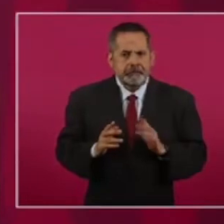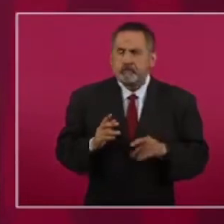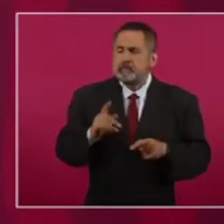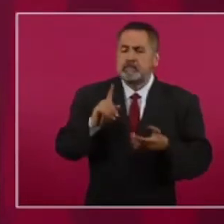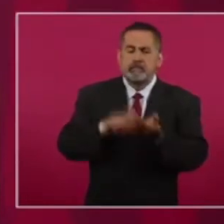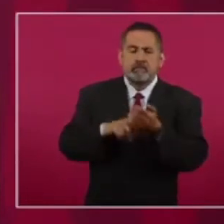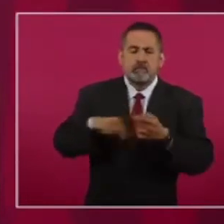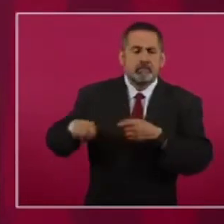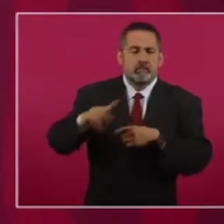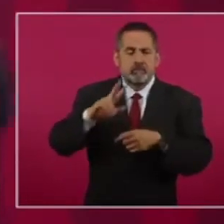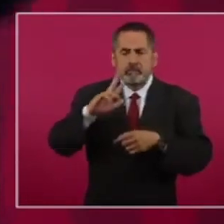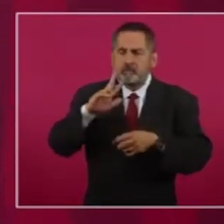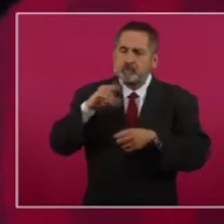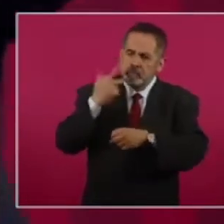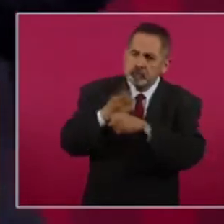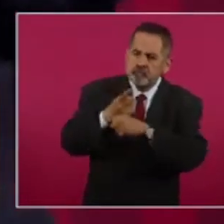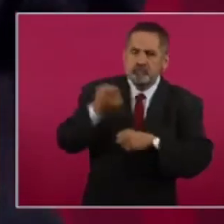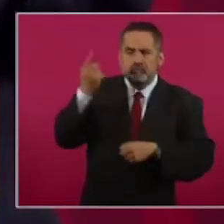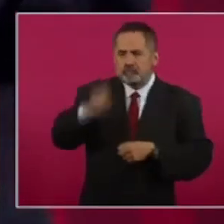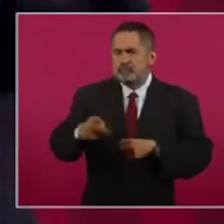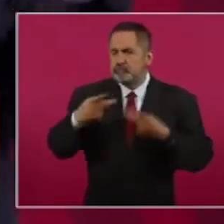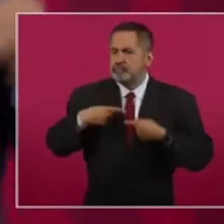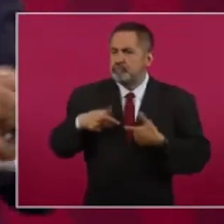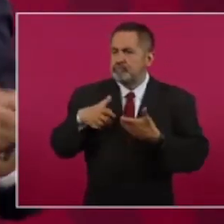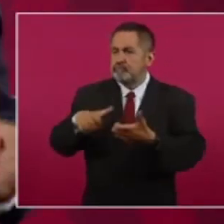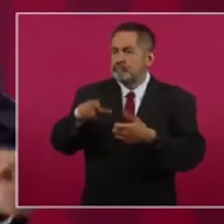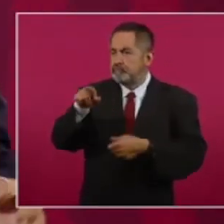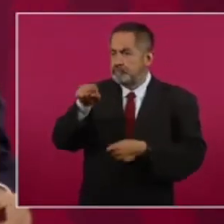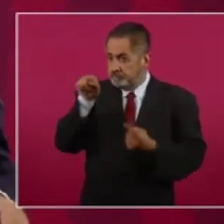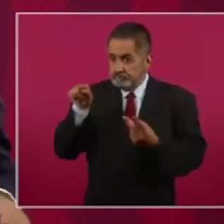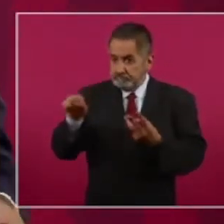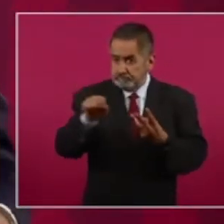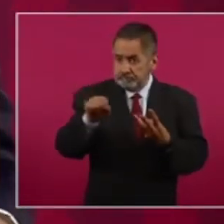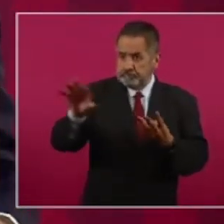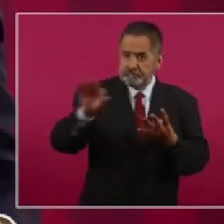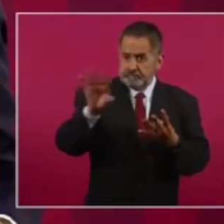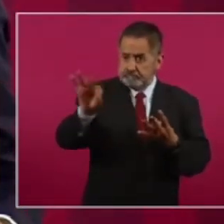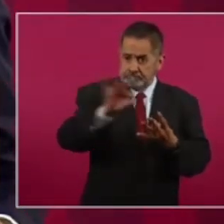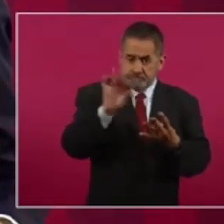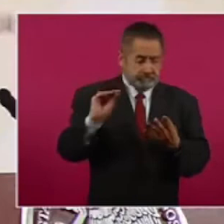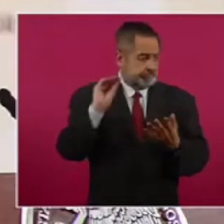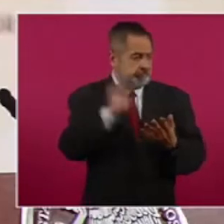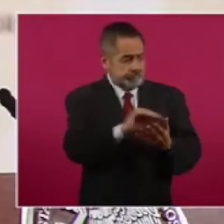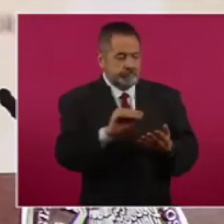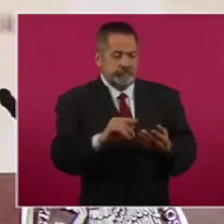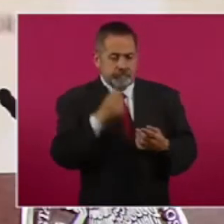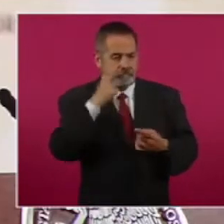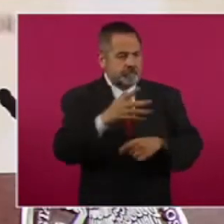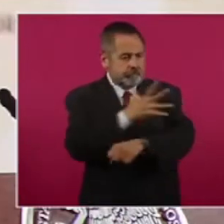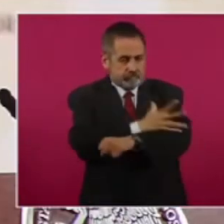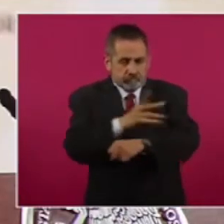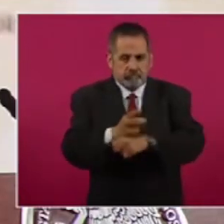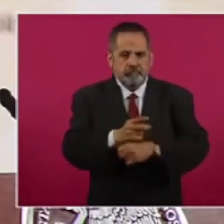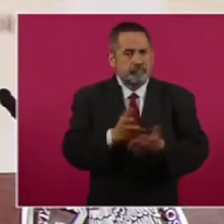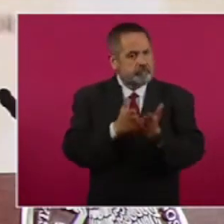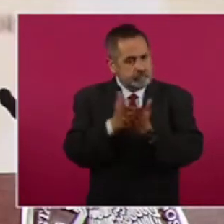voluntad democrática del pueblo con instituciones honestas, rectas,